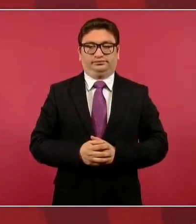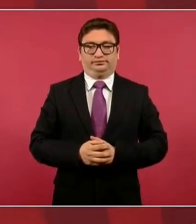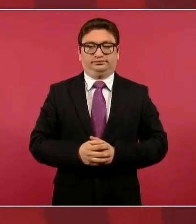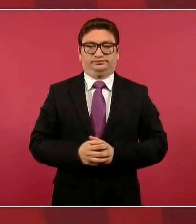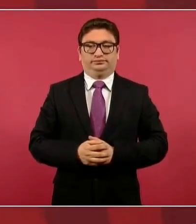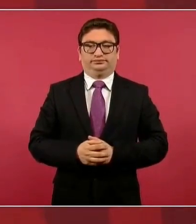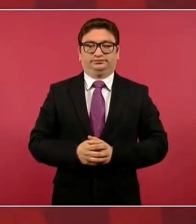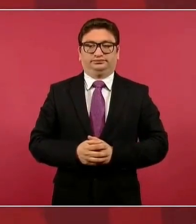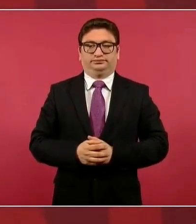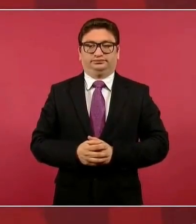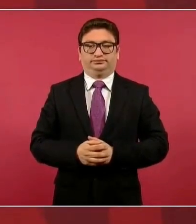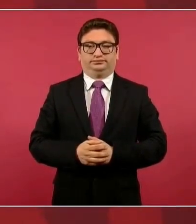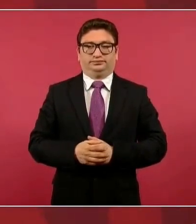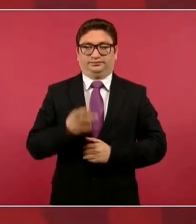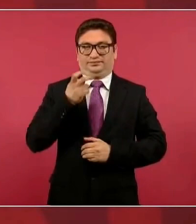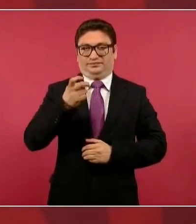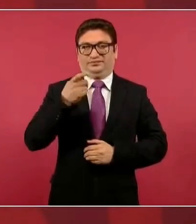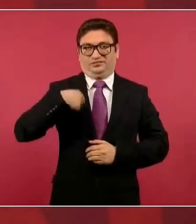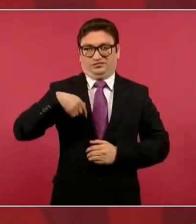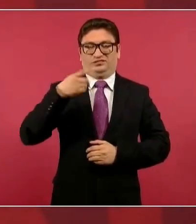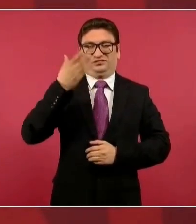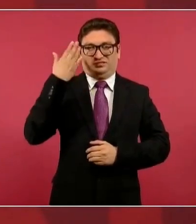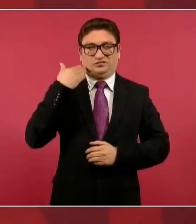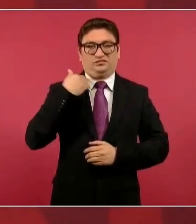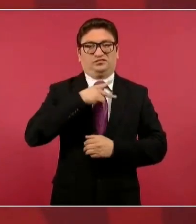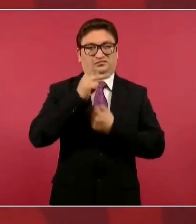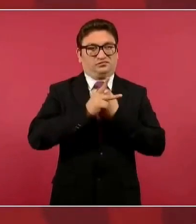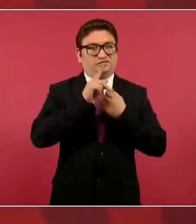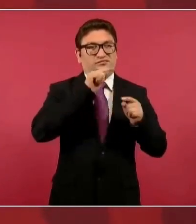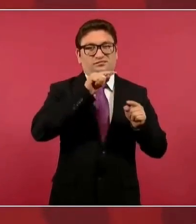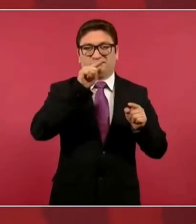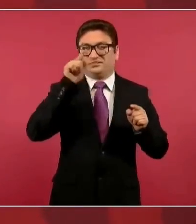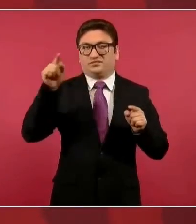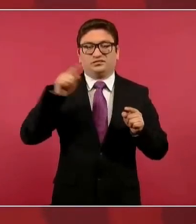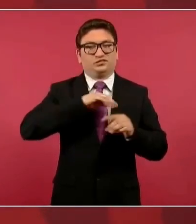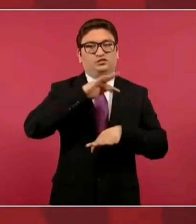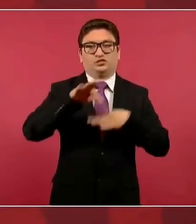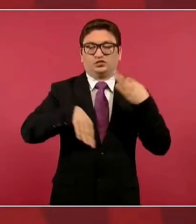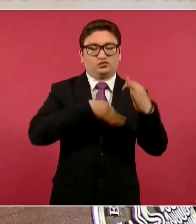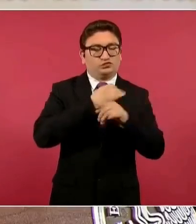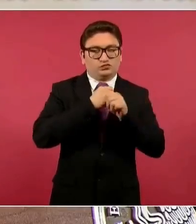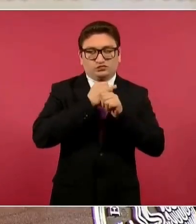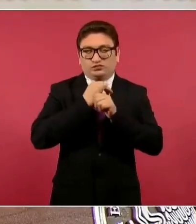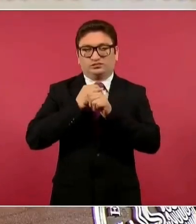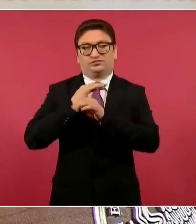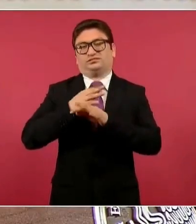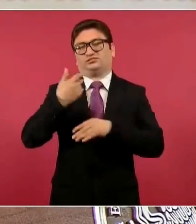Y recorrí todo el país en aquel entonces.